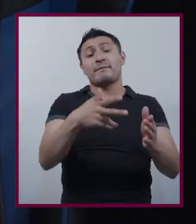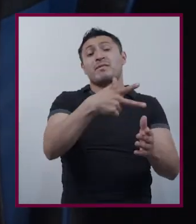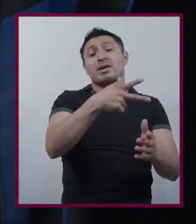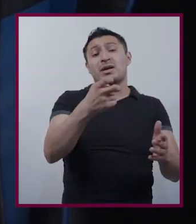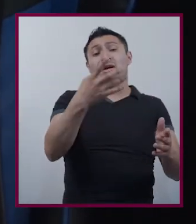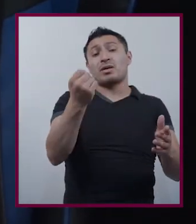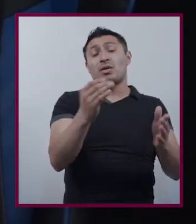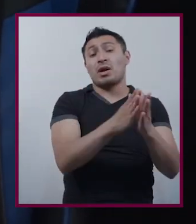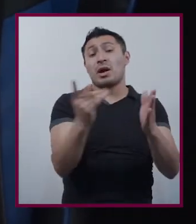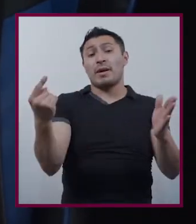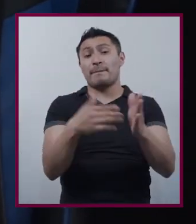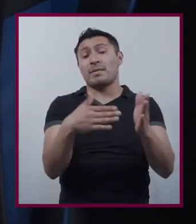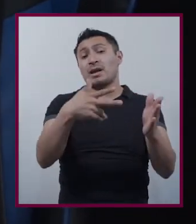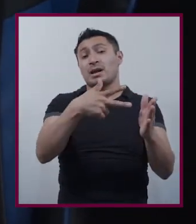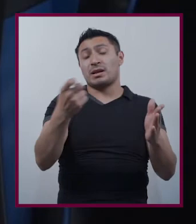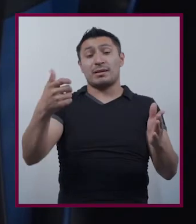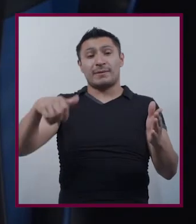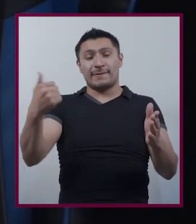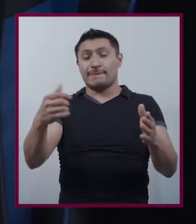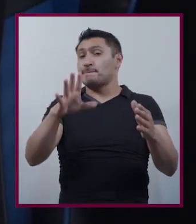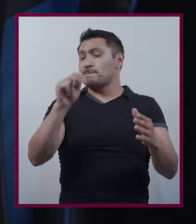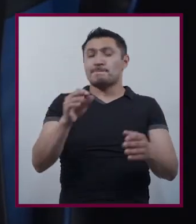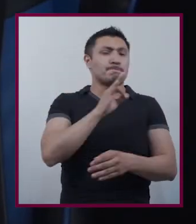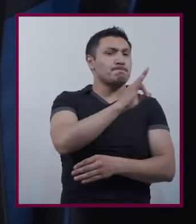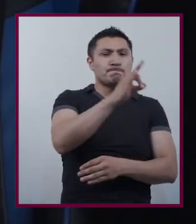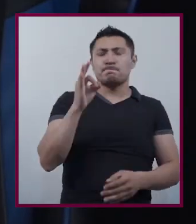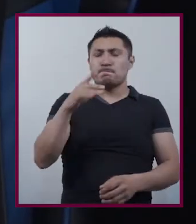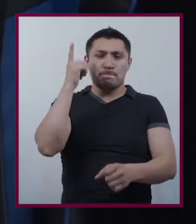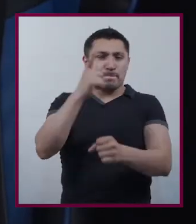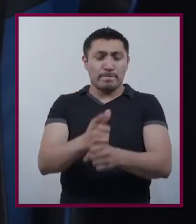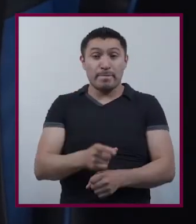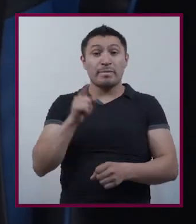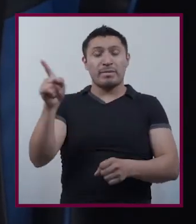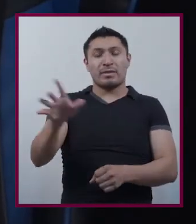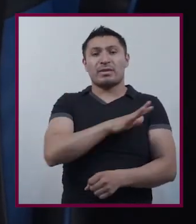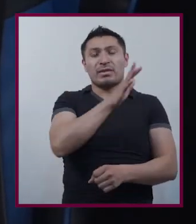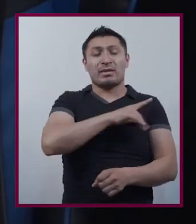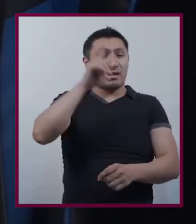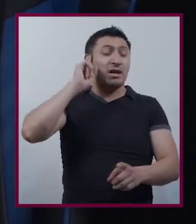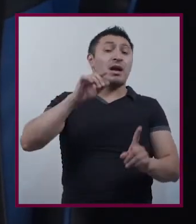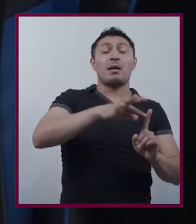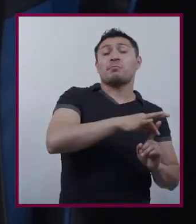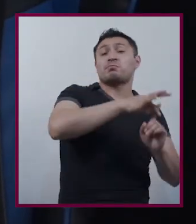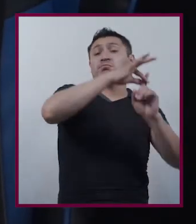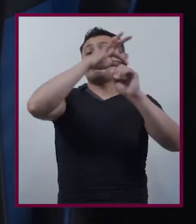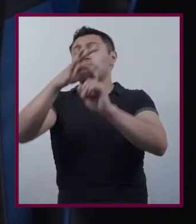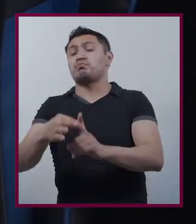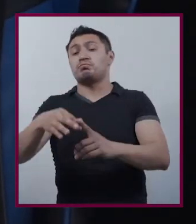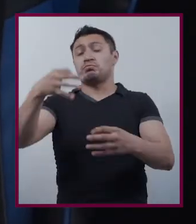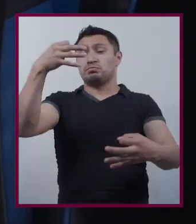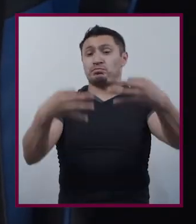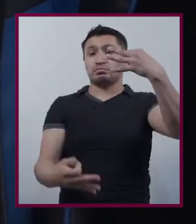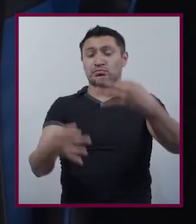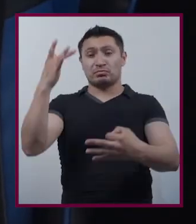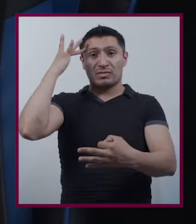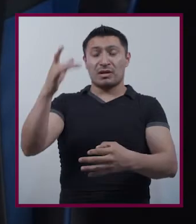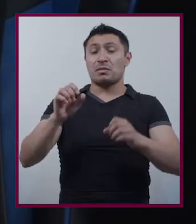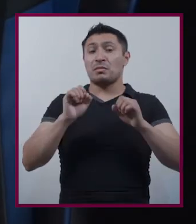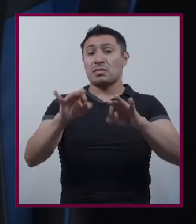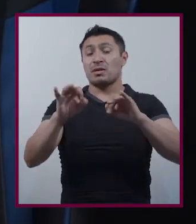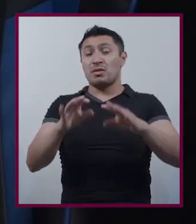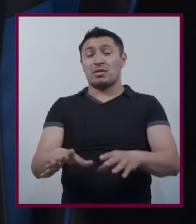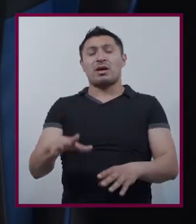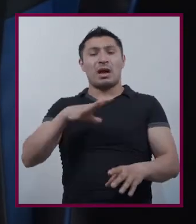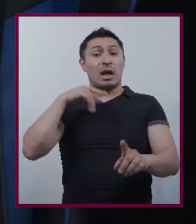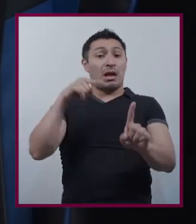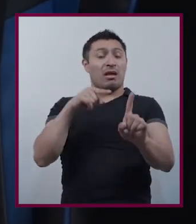y 1811, no hay una fecha exacta, la Güera Rodríguez fue llevada ante el Tribunal del Santo Oficio, acusada